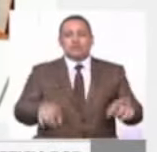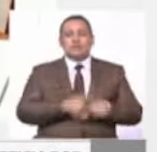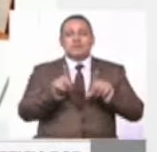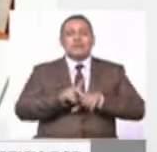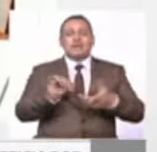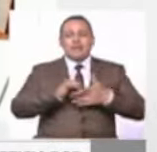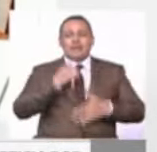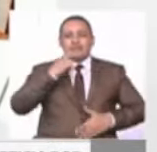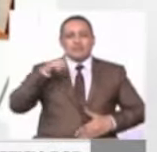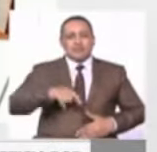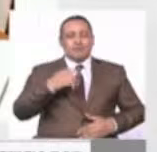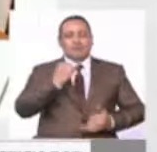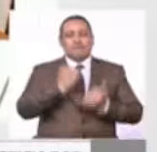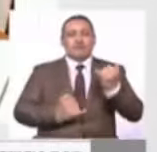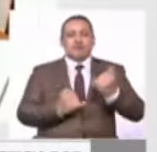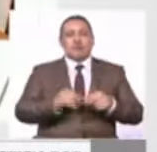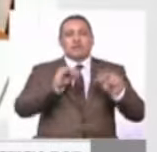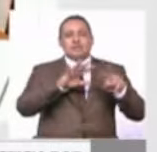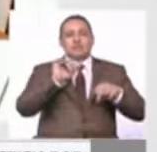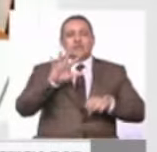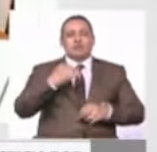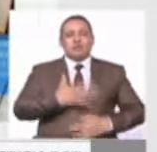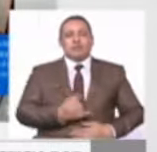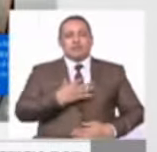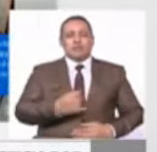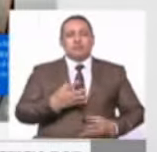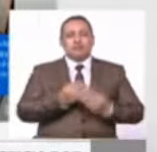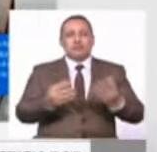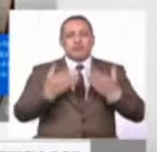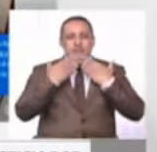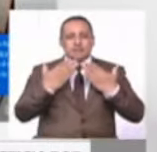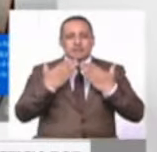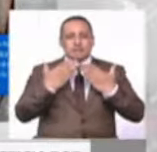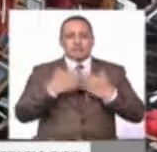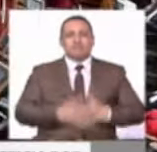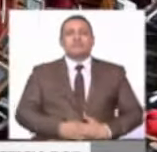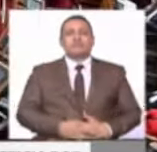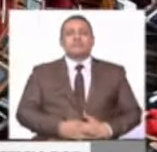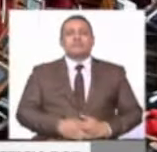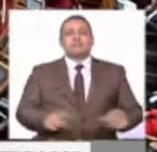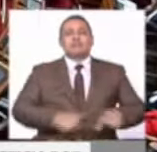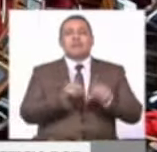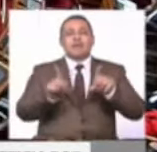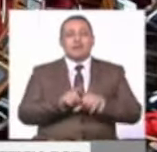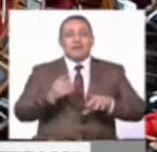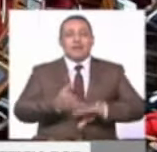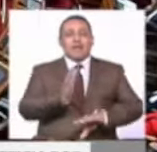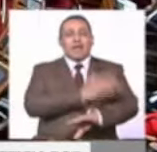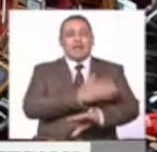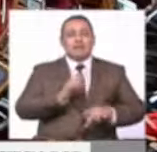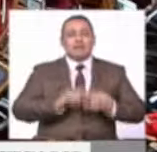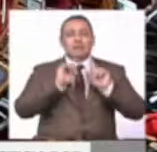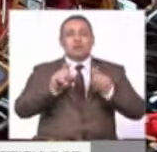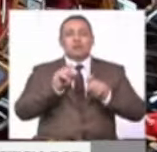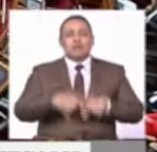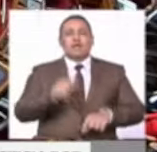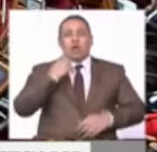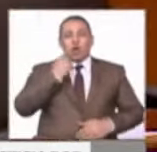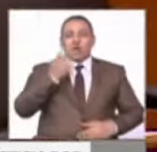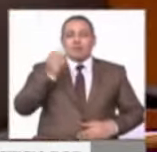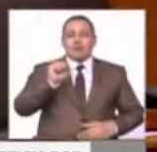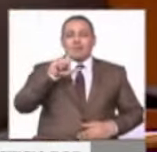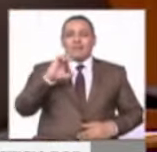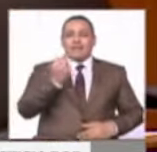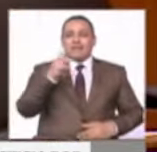debió Cesar a los 75 años Muchas gracias Asimismo ante otra de las preguntas el doctor lecaros